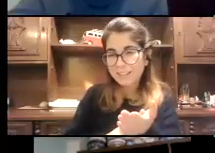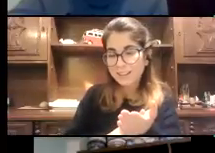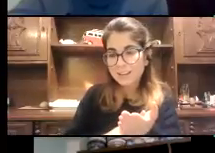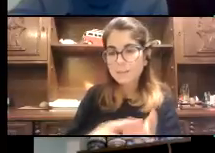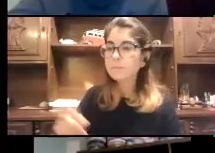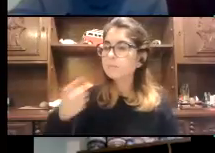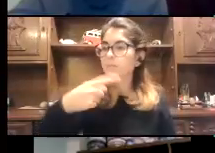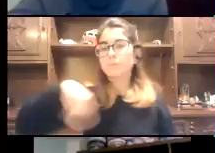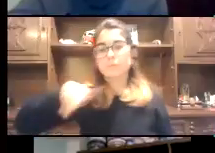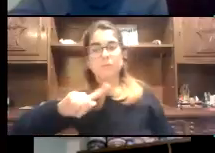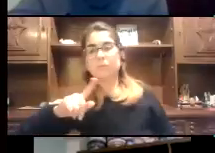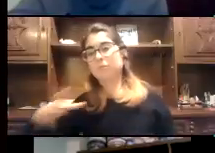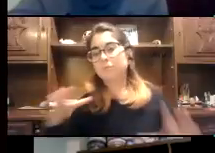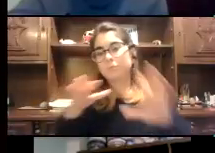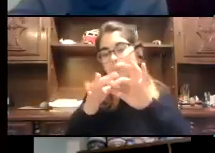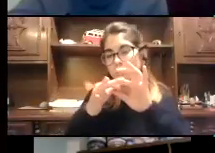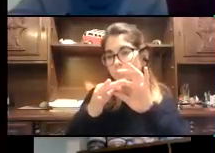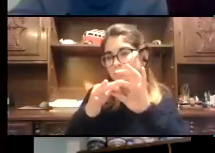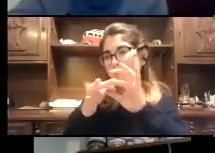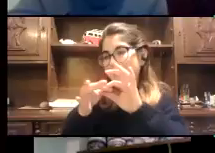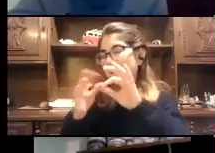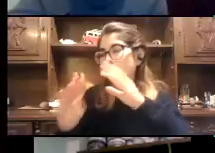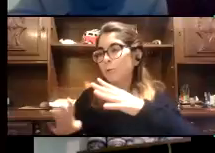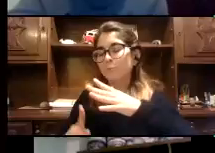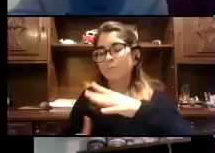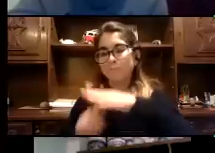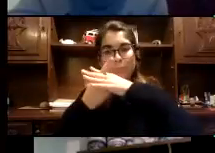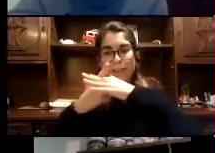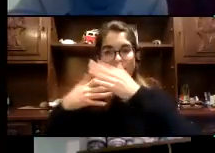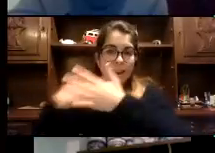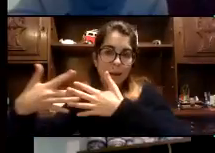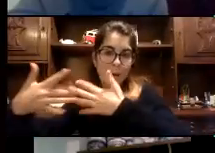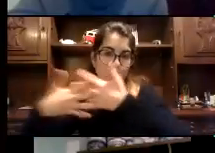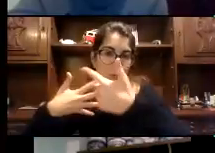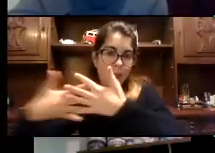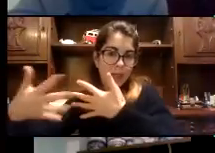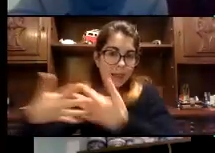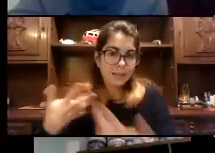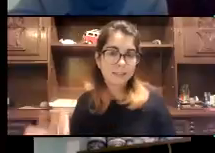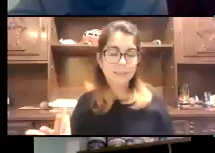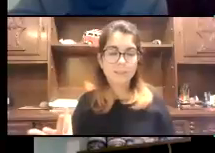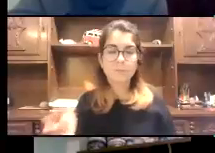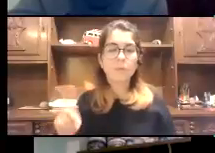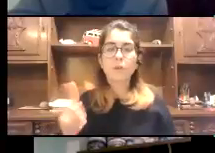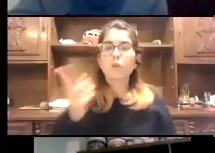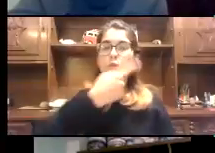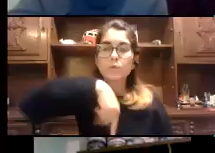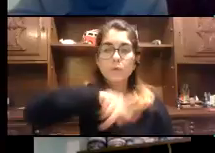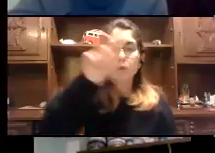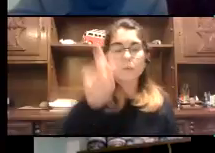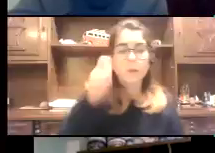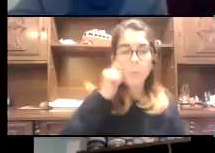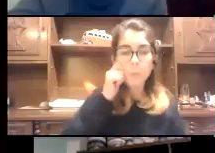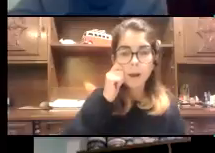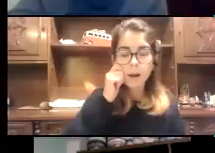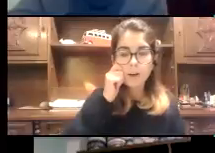que es característica de la naturaleza, que es característica fundamental de la naturaleza, y que no depende de nuestra inventiva, o que no depende